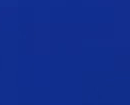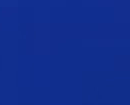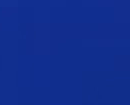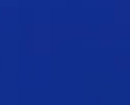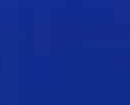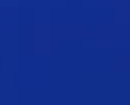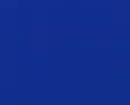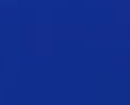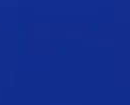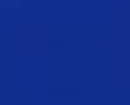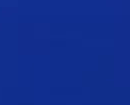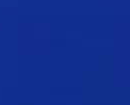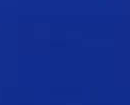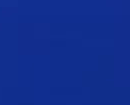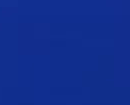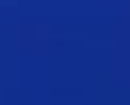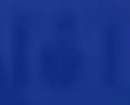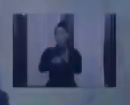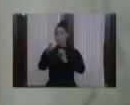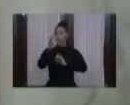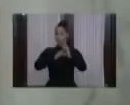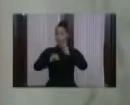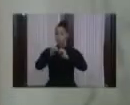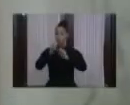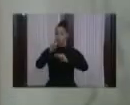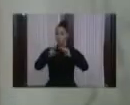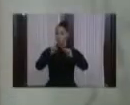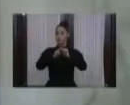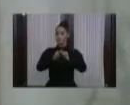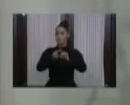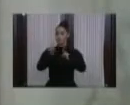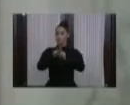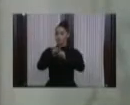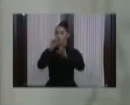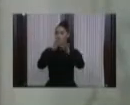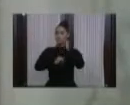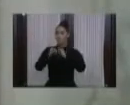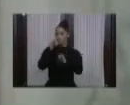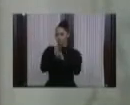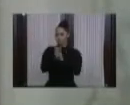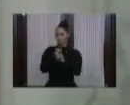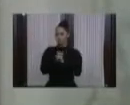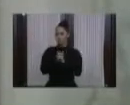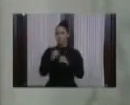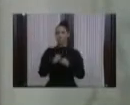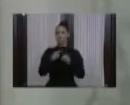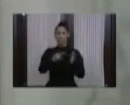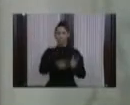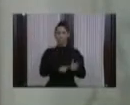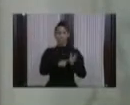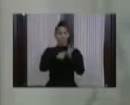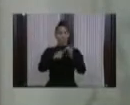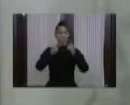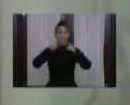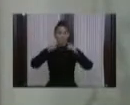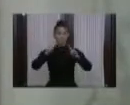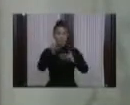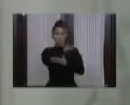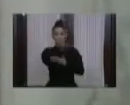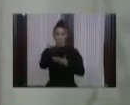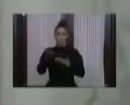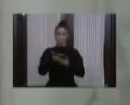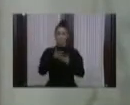porque se requiere de que también el padre tenga conocimiento de la tecnología y del uso de la plataforma